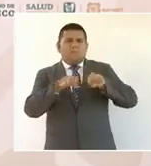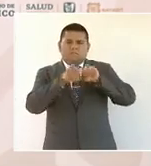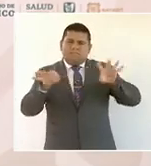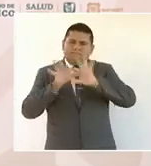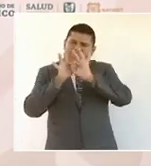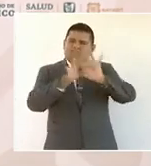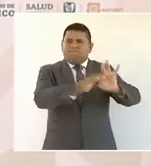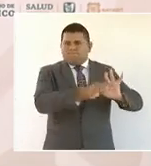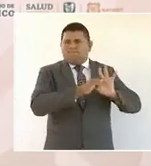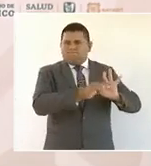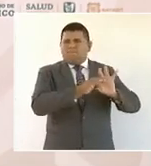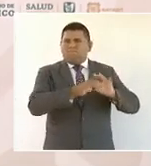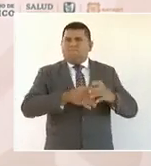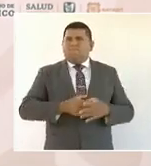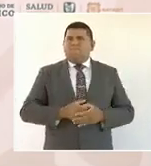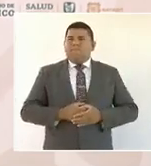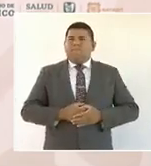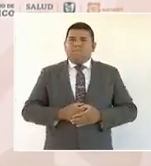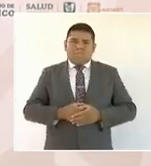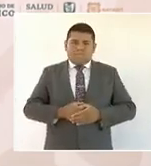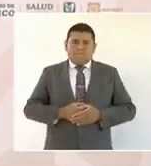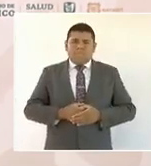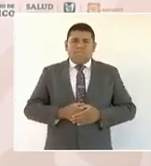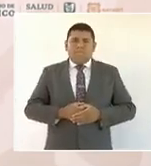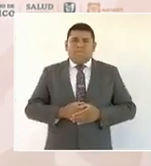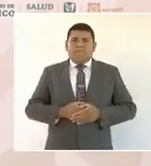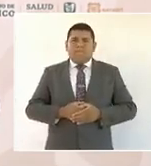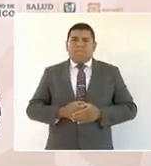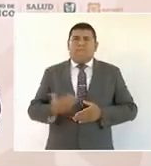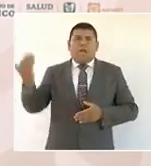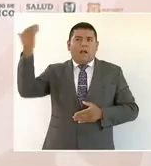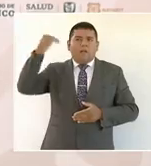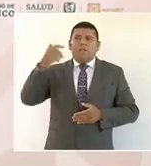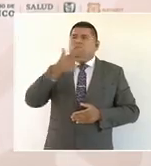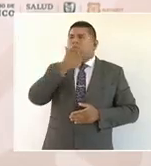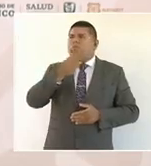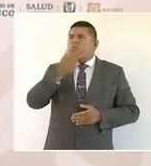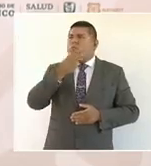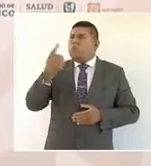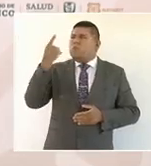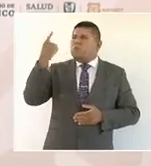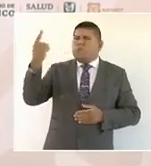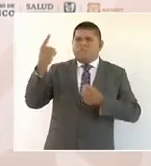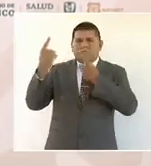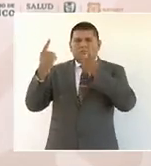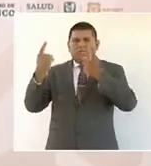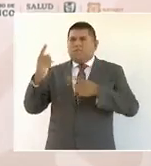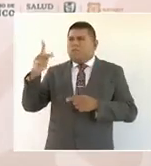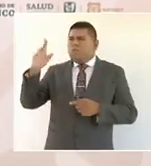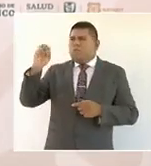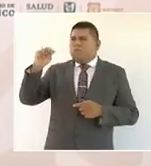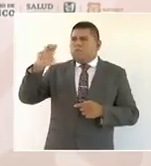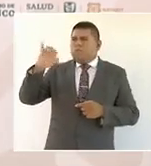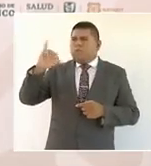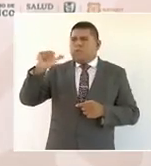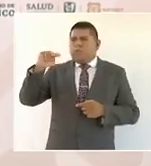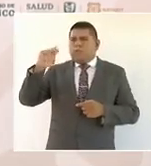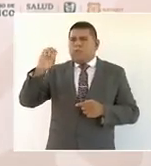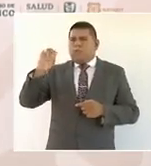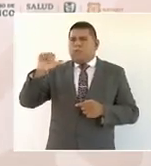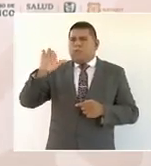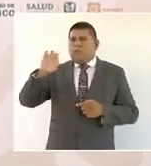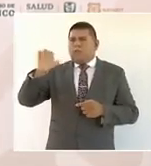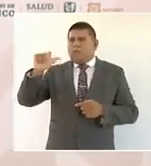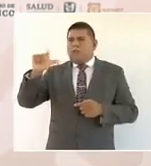Y, como decía un gran liberal, Ponciano Arriaga, entre más